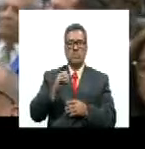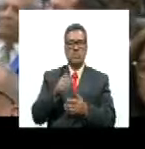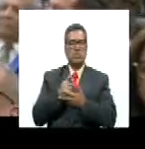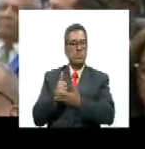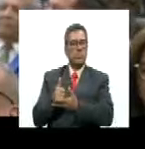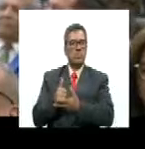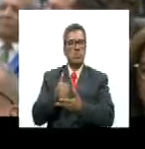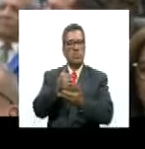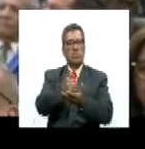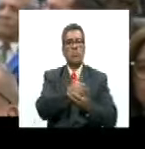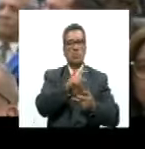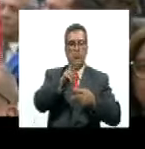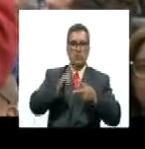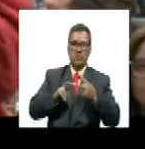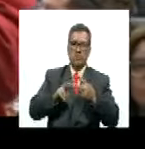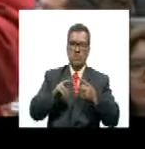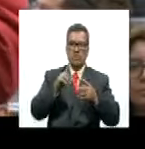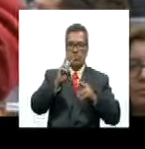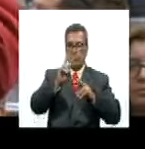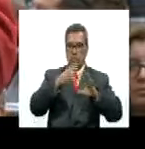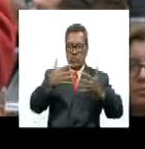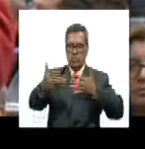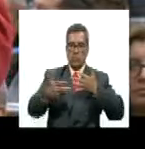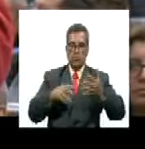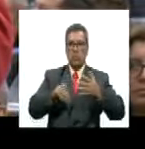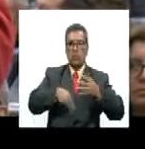aportes y beneficios comunes